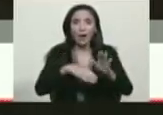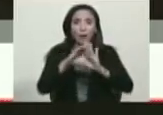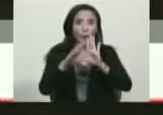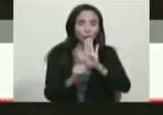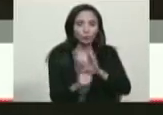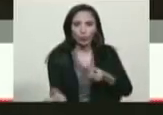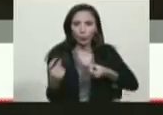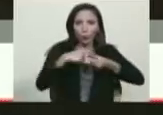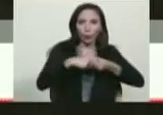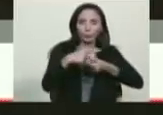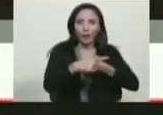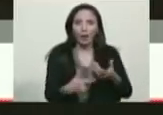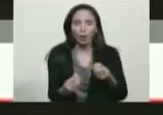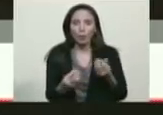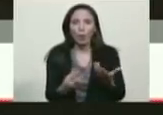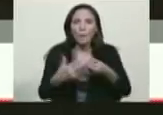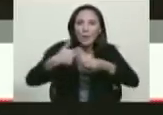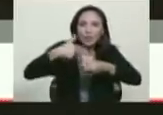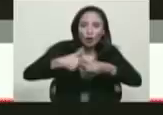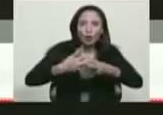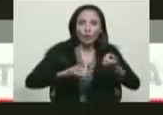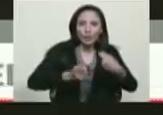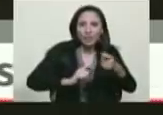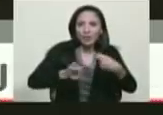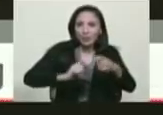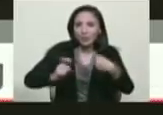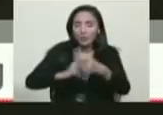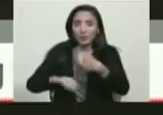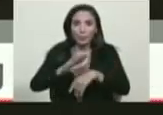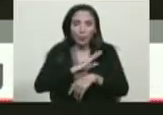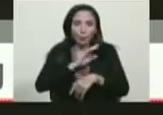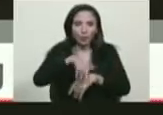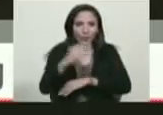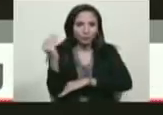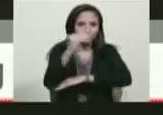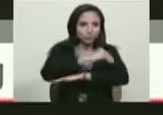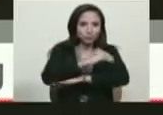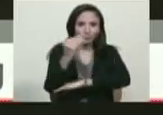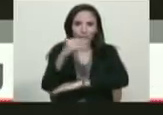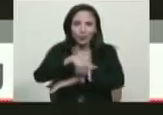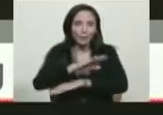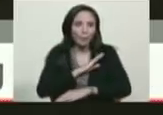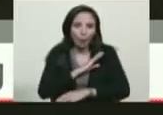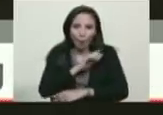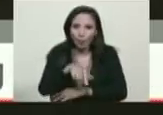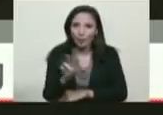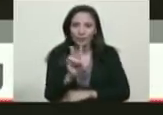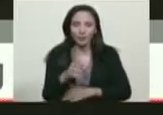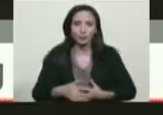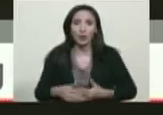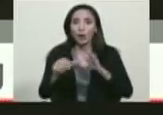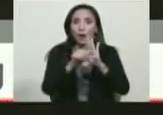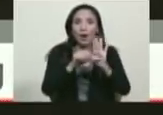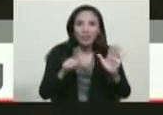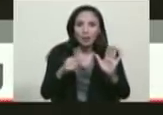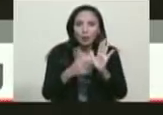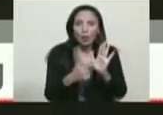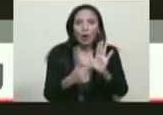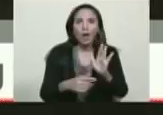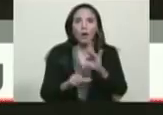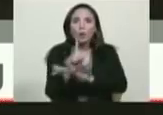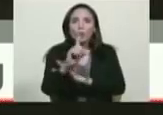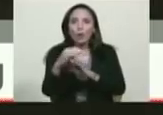que tiene a su cargo la actividad petrolera reservada al Estado, como se desprende de lo dispuesto en el capítulo 1 de